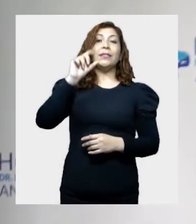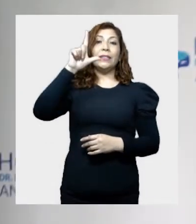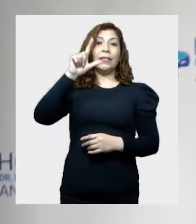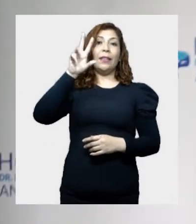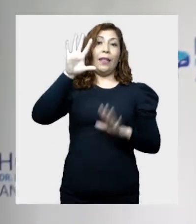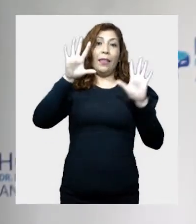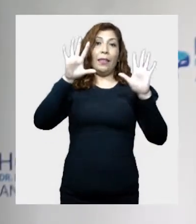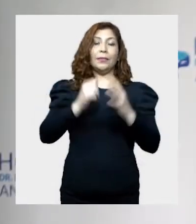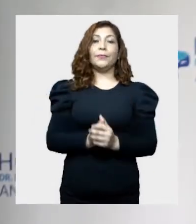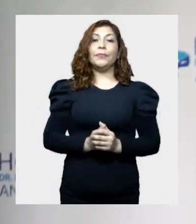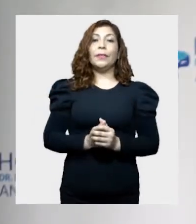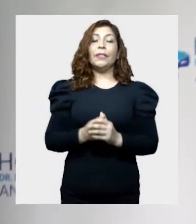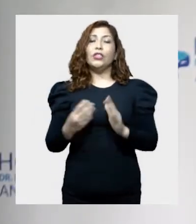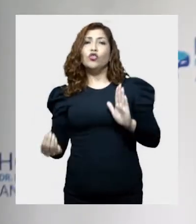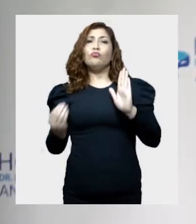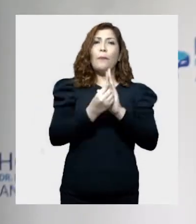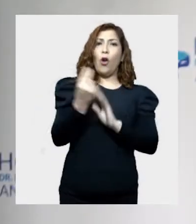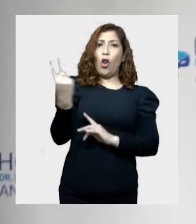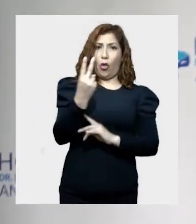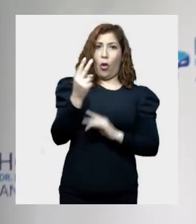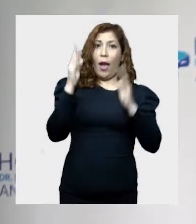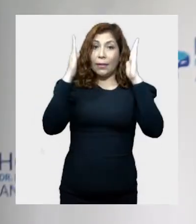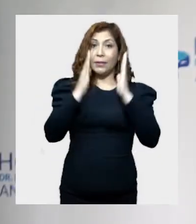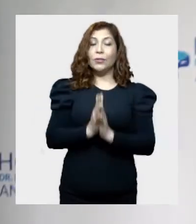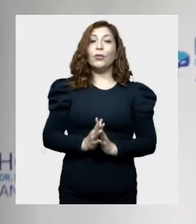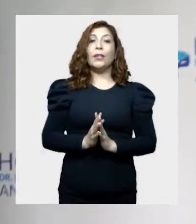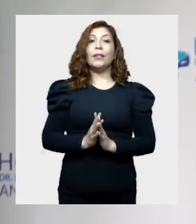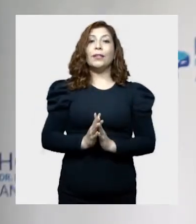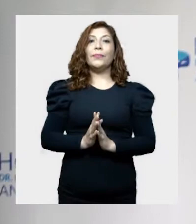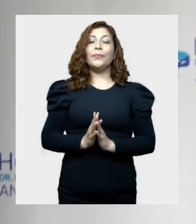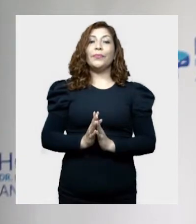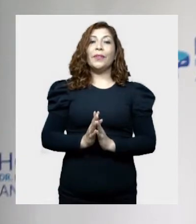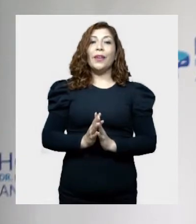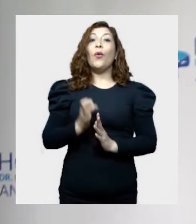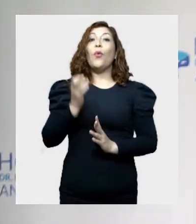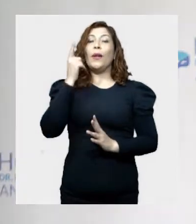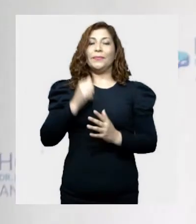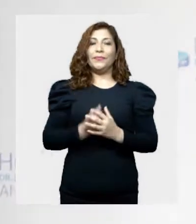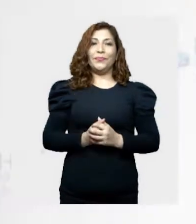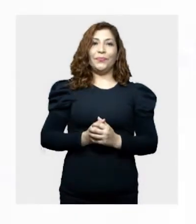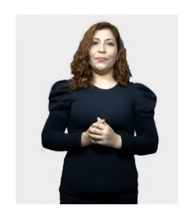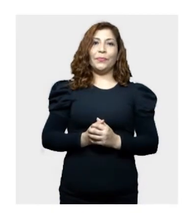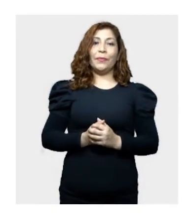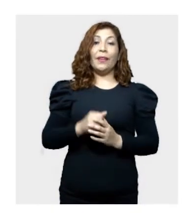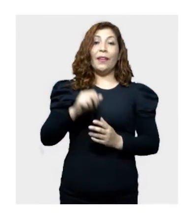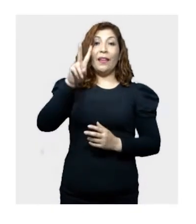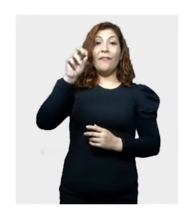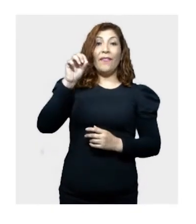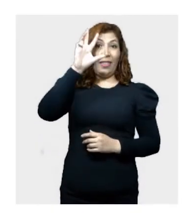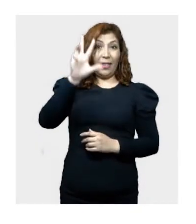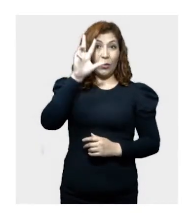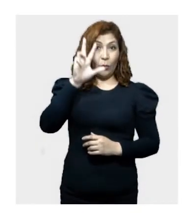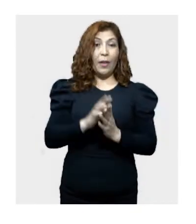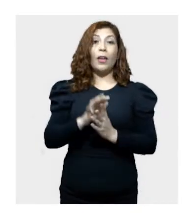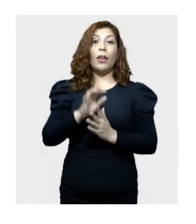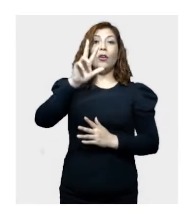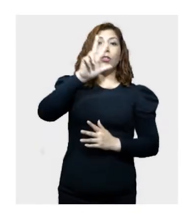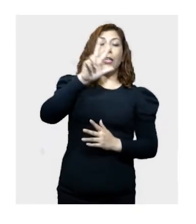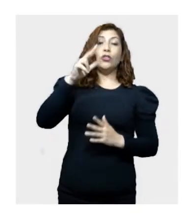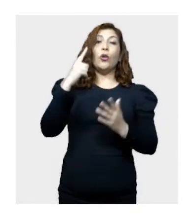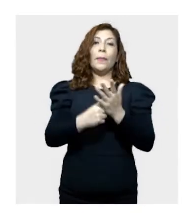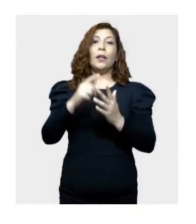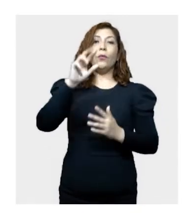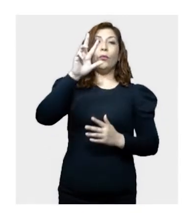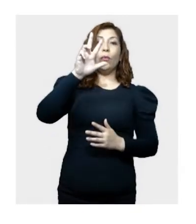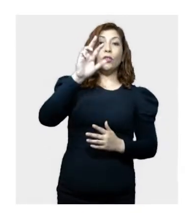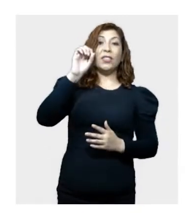710. Si sumamos ambos tipos de atenciones, el escenario es el siguiente. En 2019 hubo